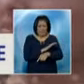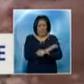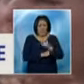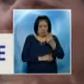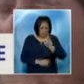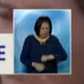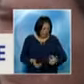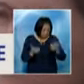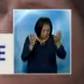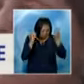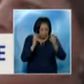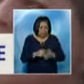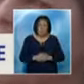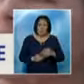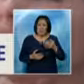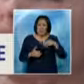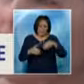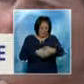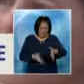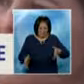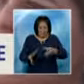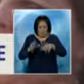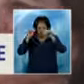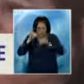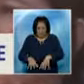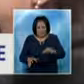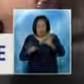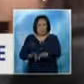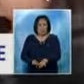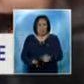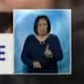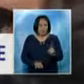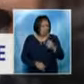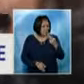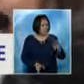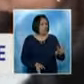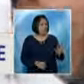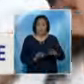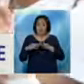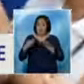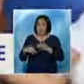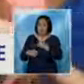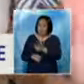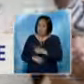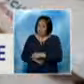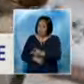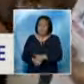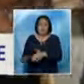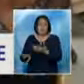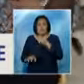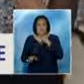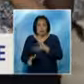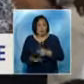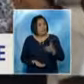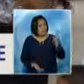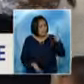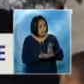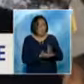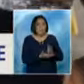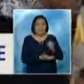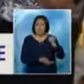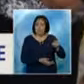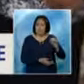hijos también. Meterlos a una cisterna y taparlos ahí para que nadie lo vea. Los familiares de la víctima exigen la pena máxima para